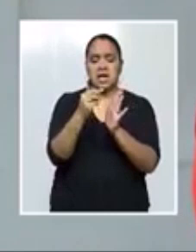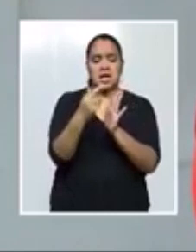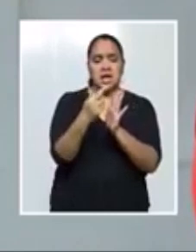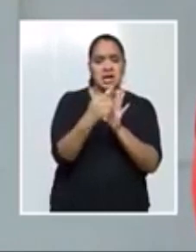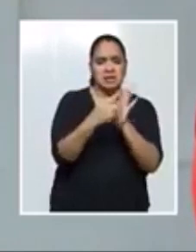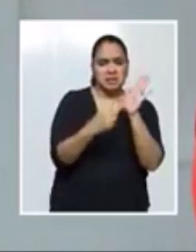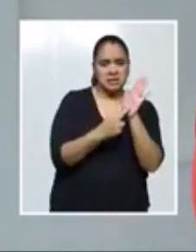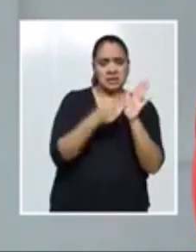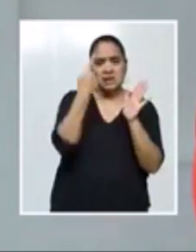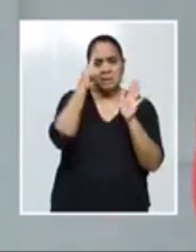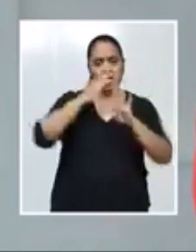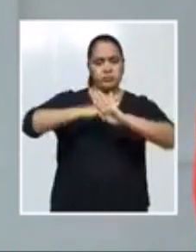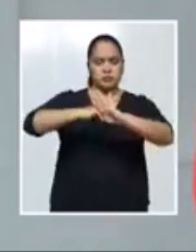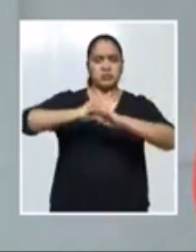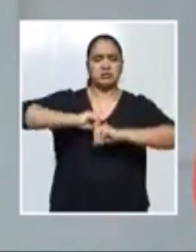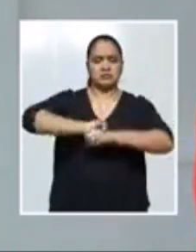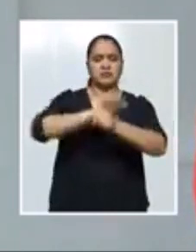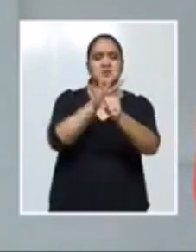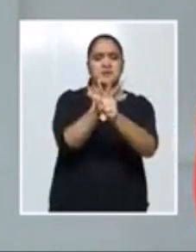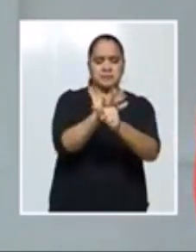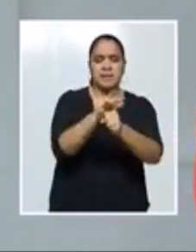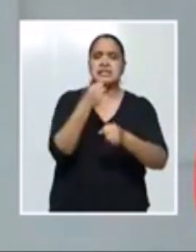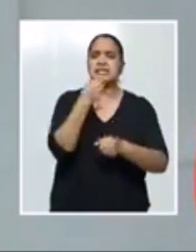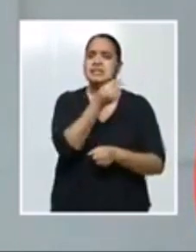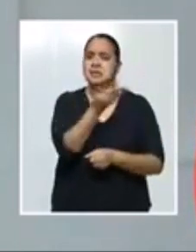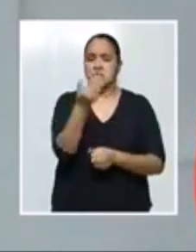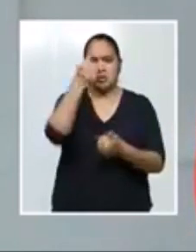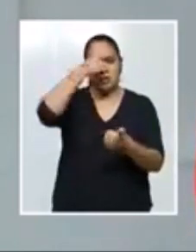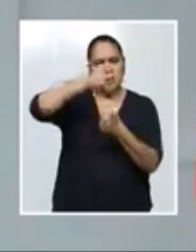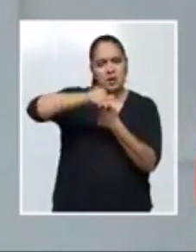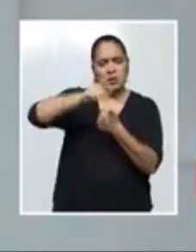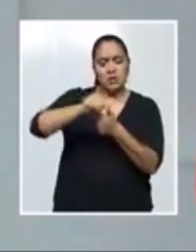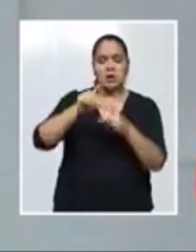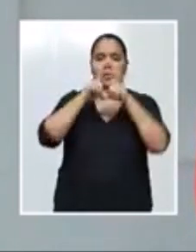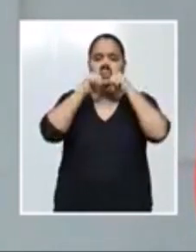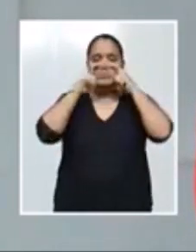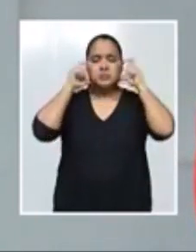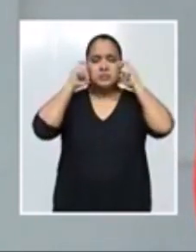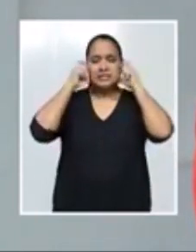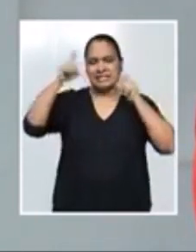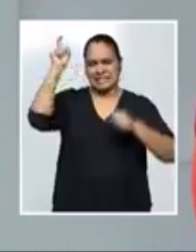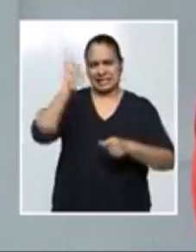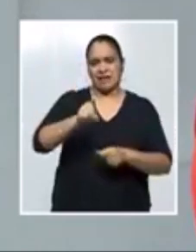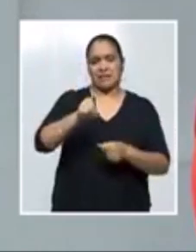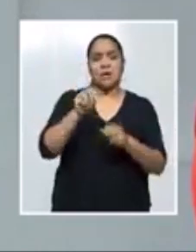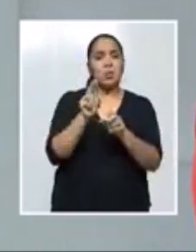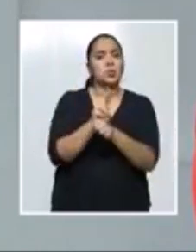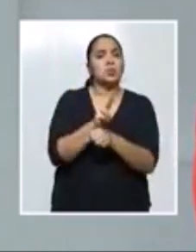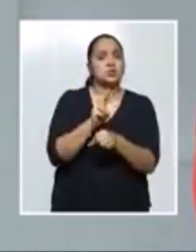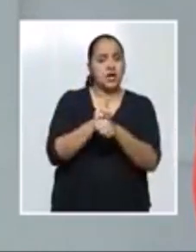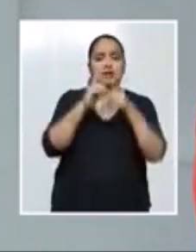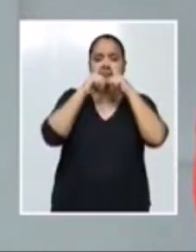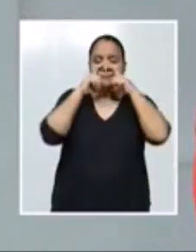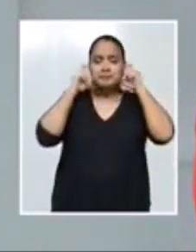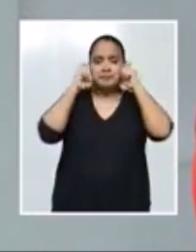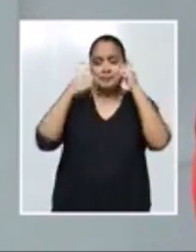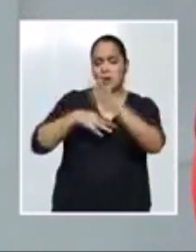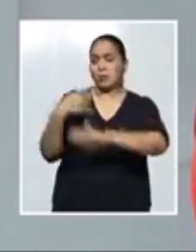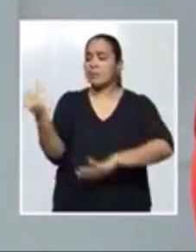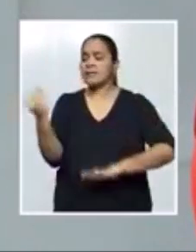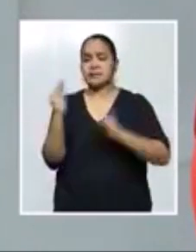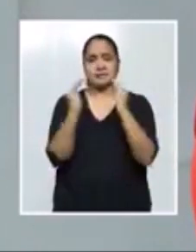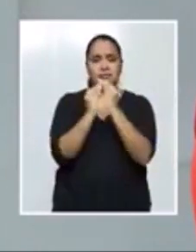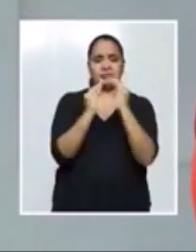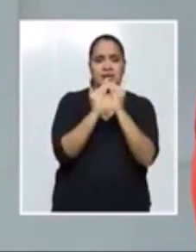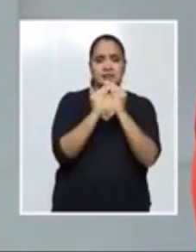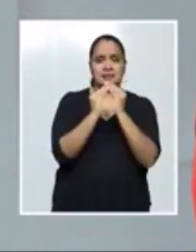del comil 19 por lo que se le recuerda que el uso de las mascarillas es obligatorio al salir de sus casas el